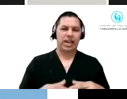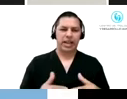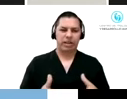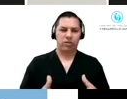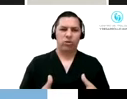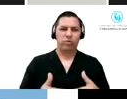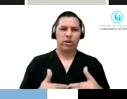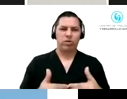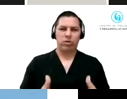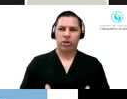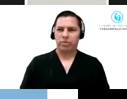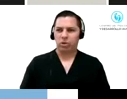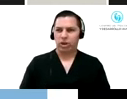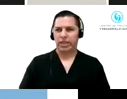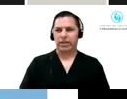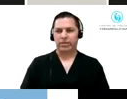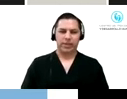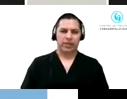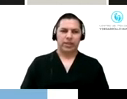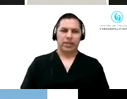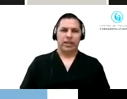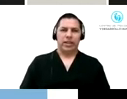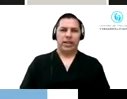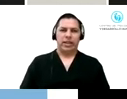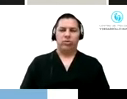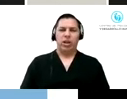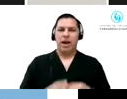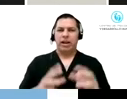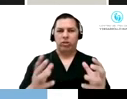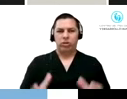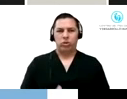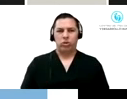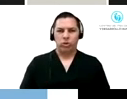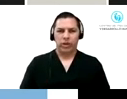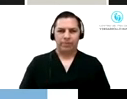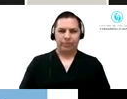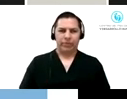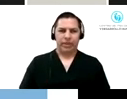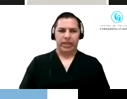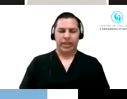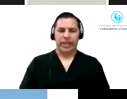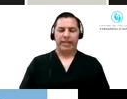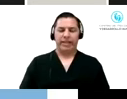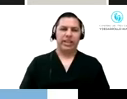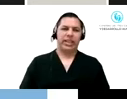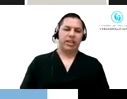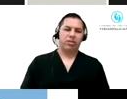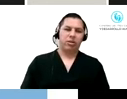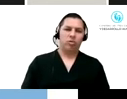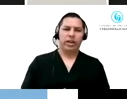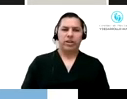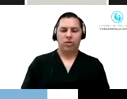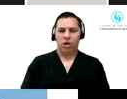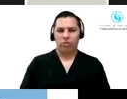social, económico y político. Es una macroestructura que afecta